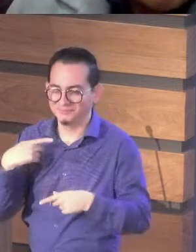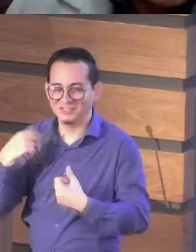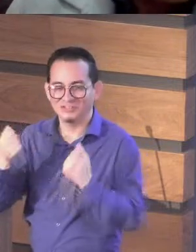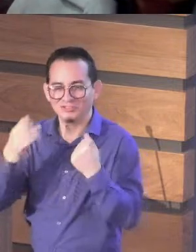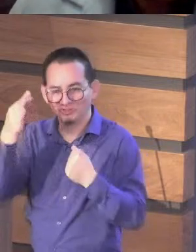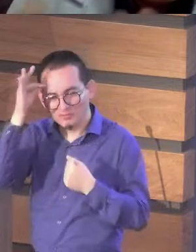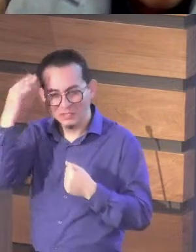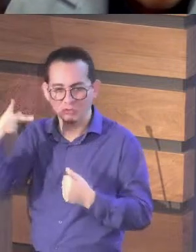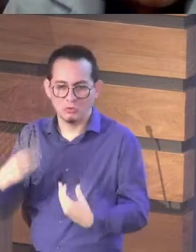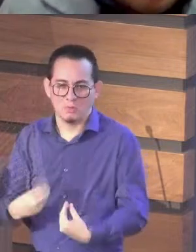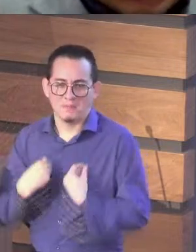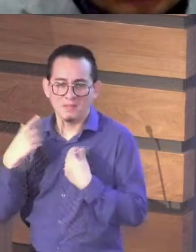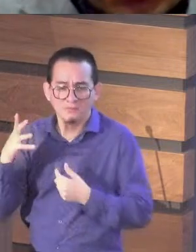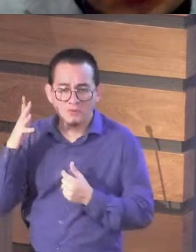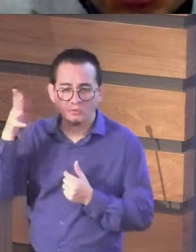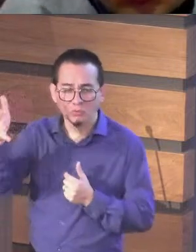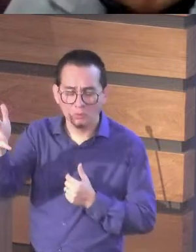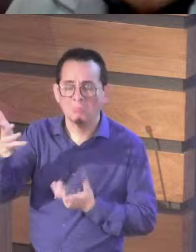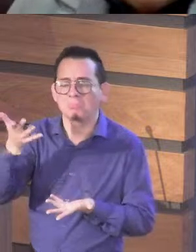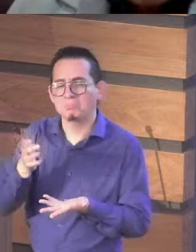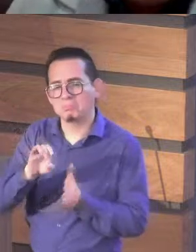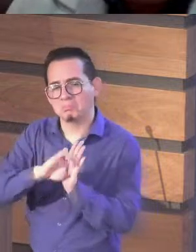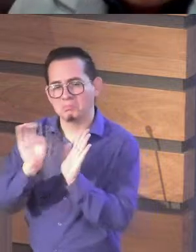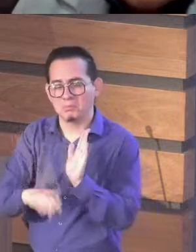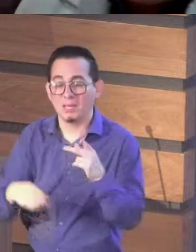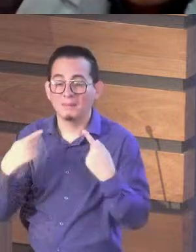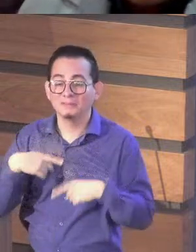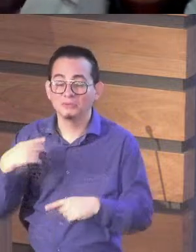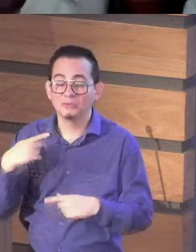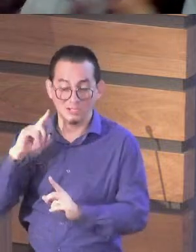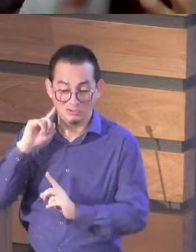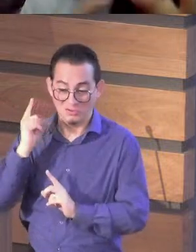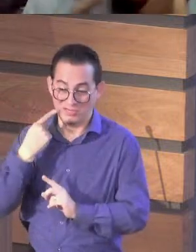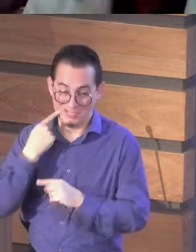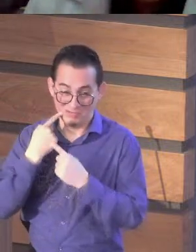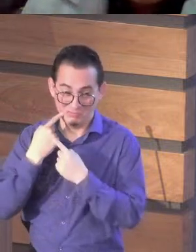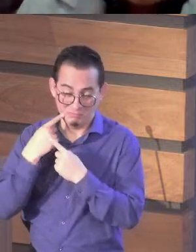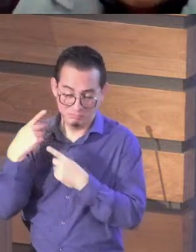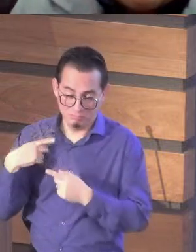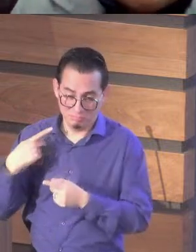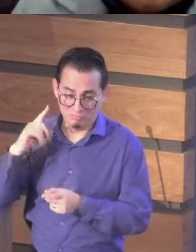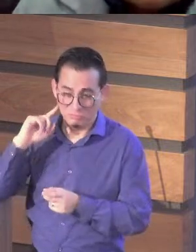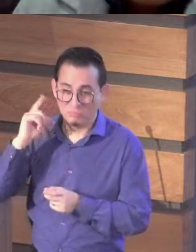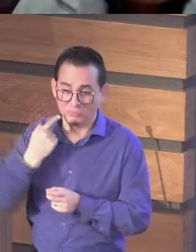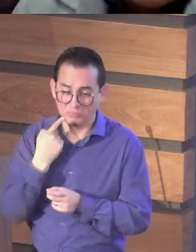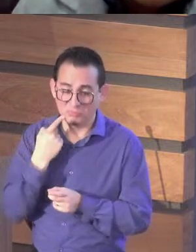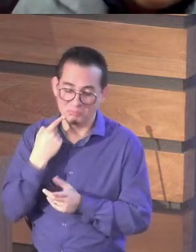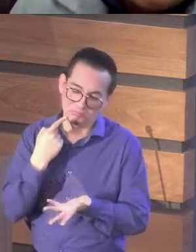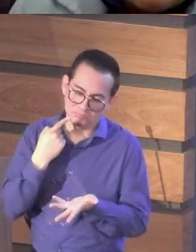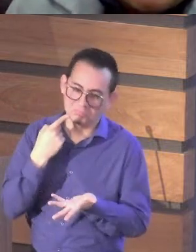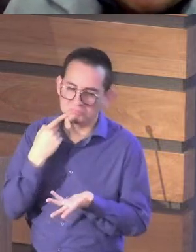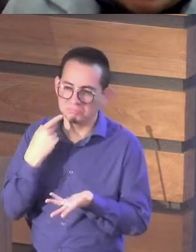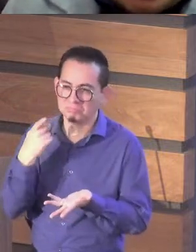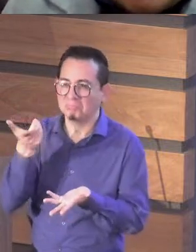con sordera, por decirlo en términos coloquiales, para no mencionar el término tanto